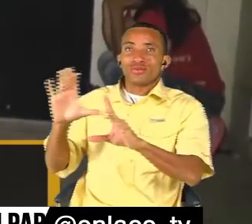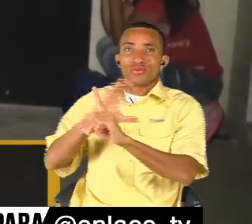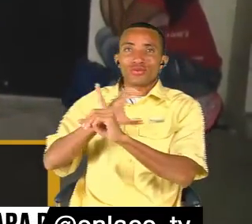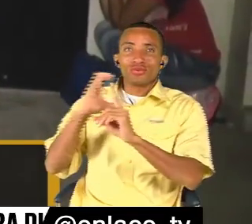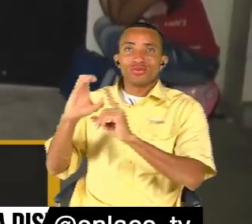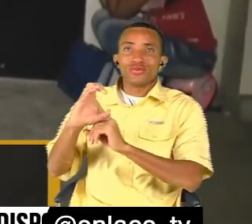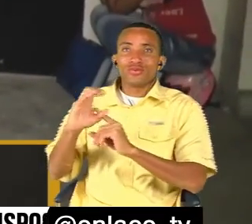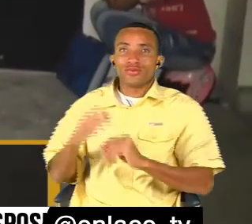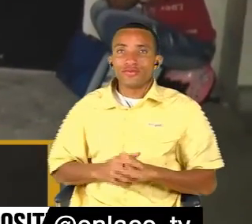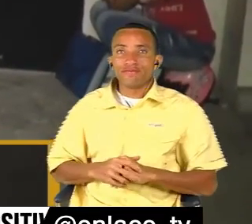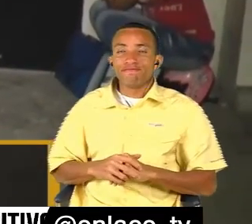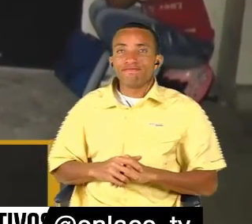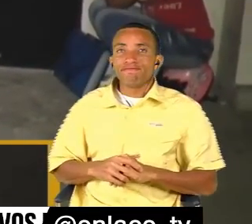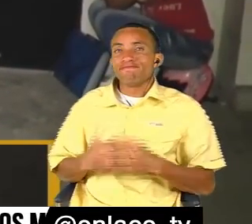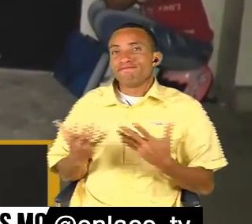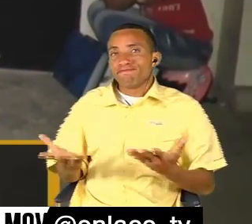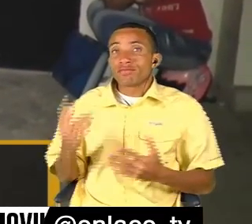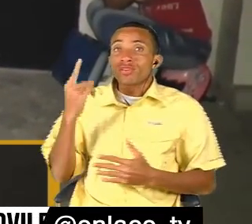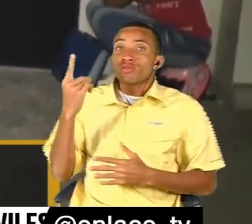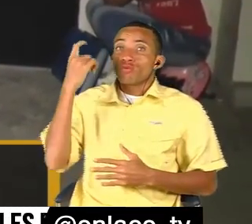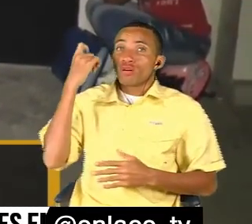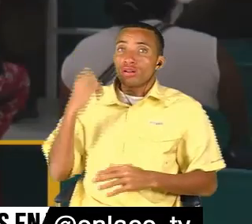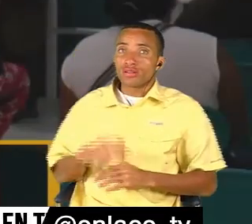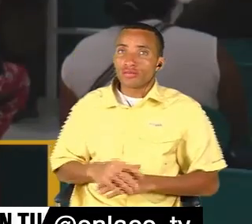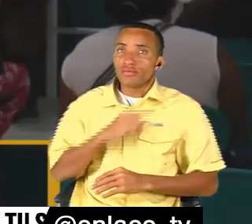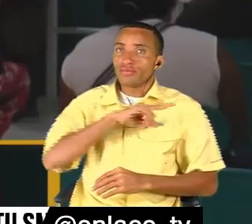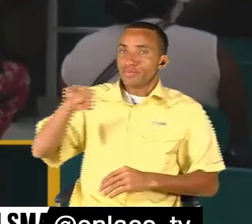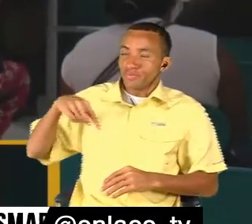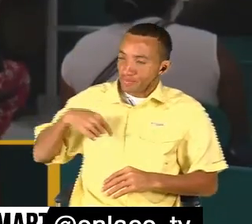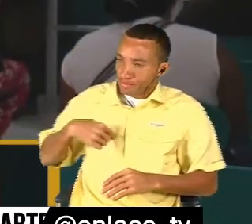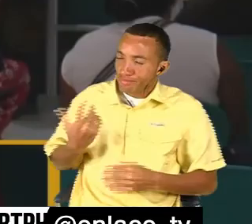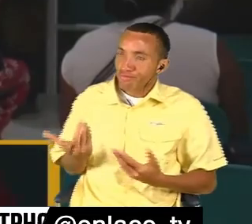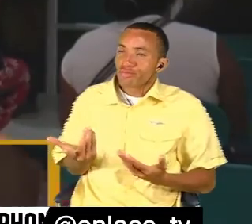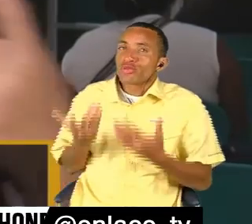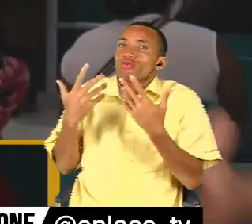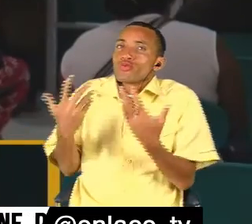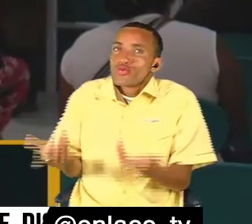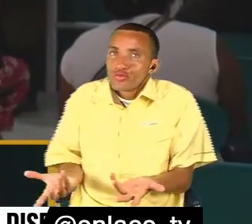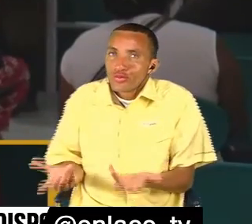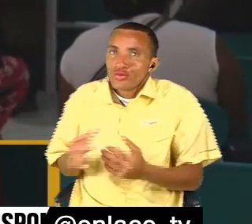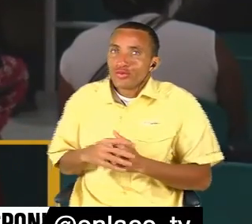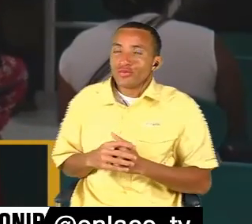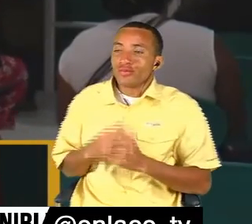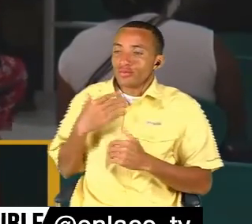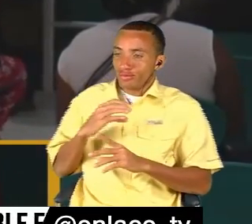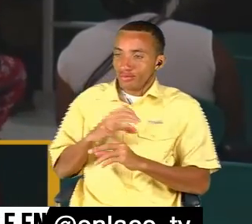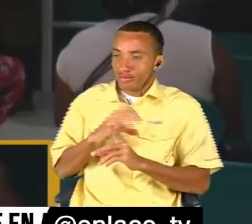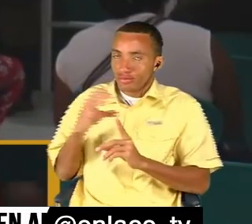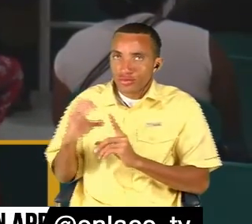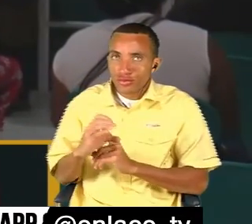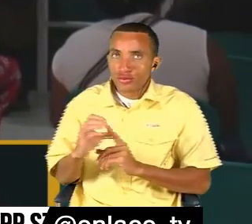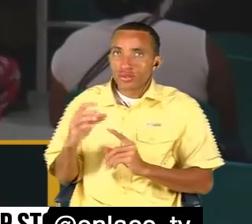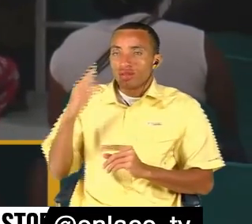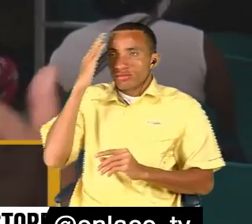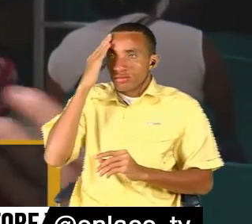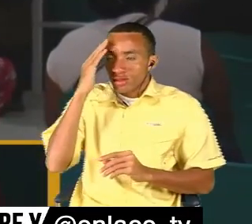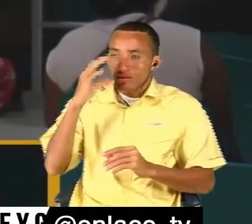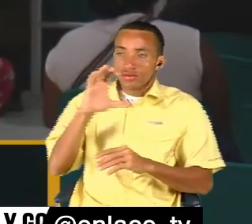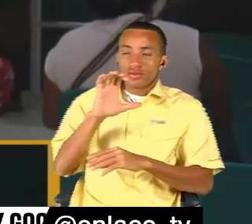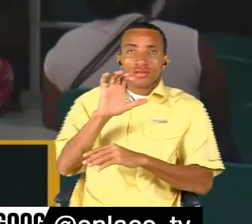¿sí? O sea, falta que tengamos un poquito más de cultura, que si sabemos que en una institución los horarios